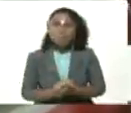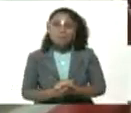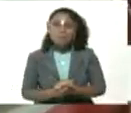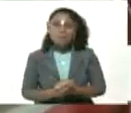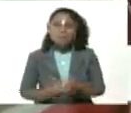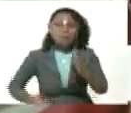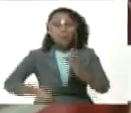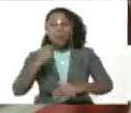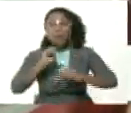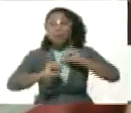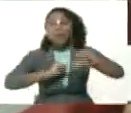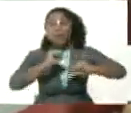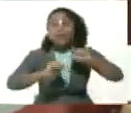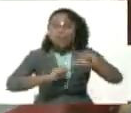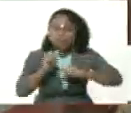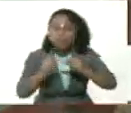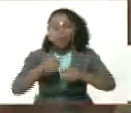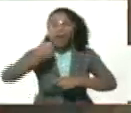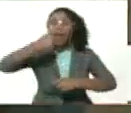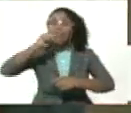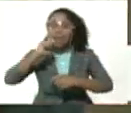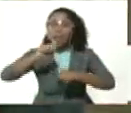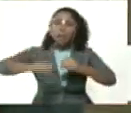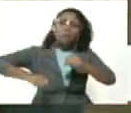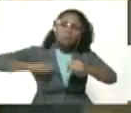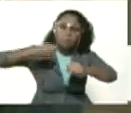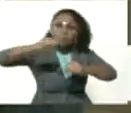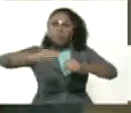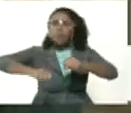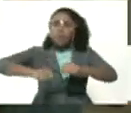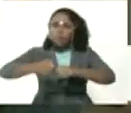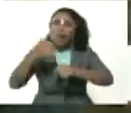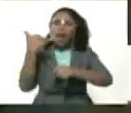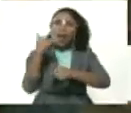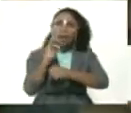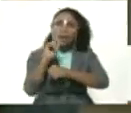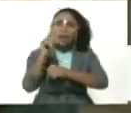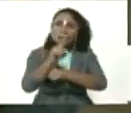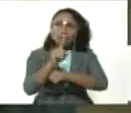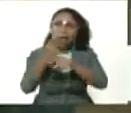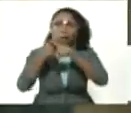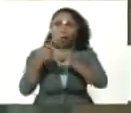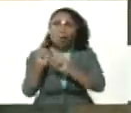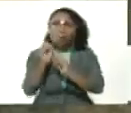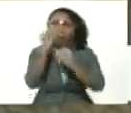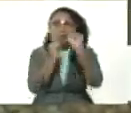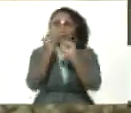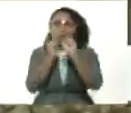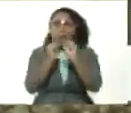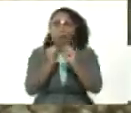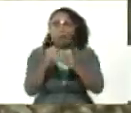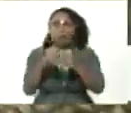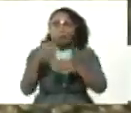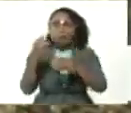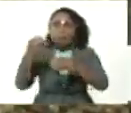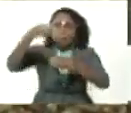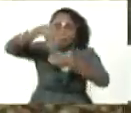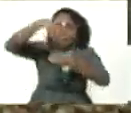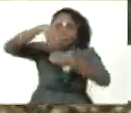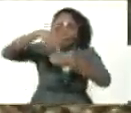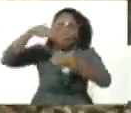proceso de café molido, entra en esta otra máquina empaquetadora, que